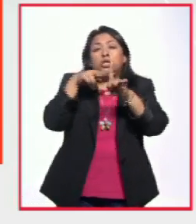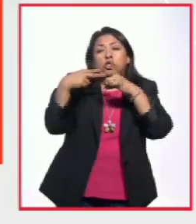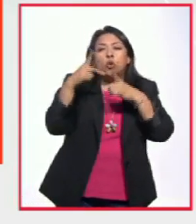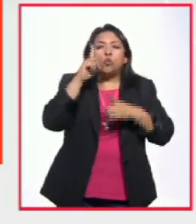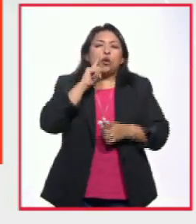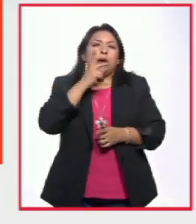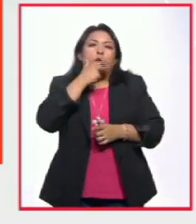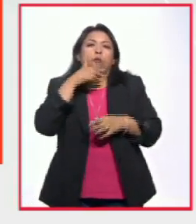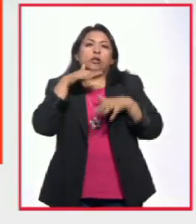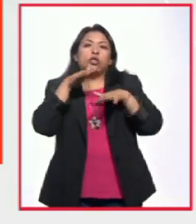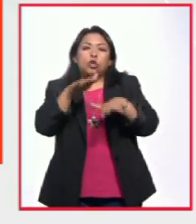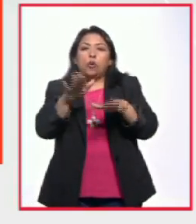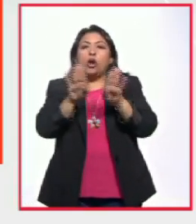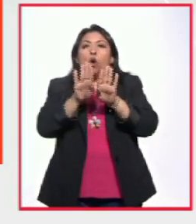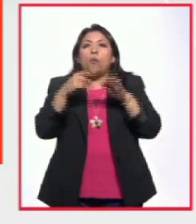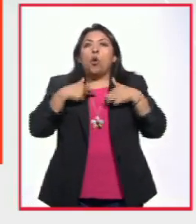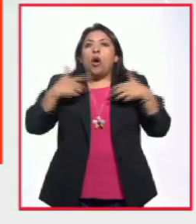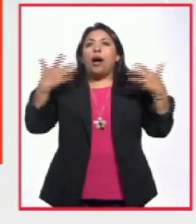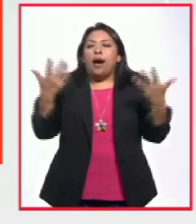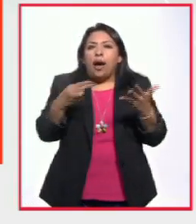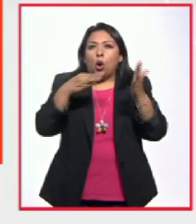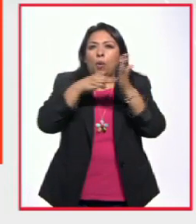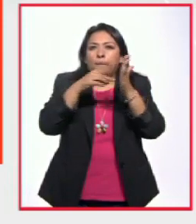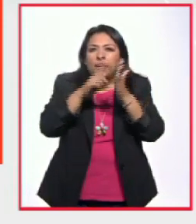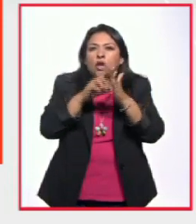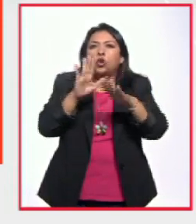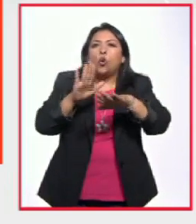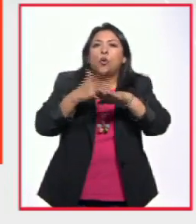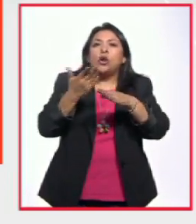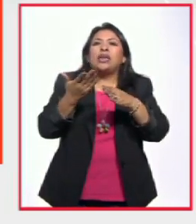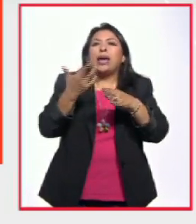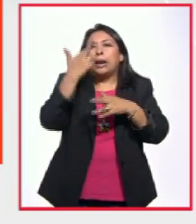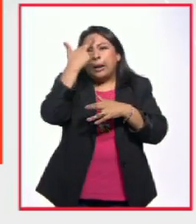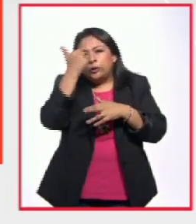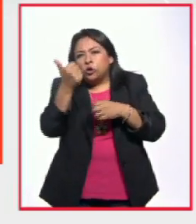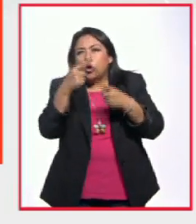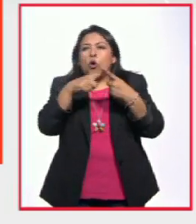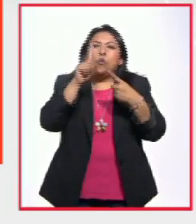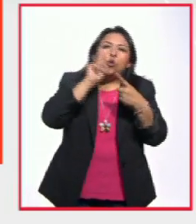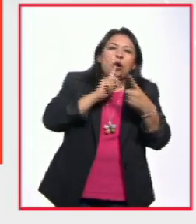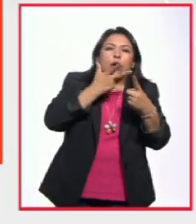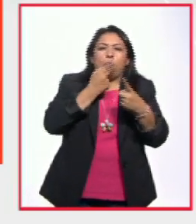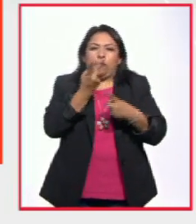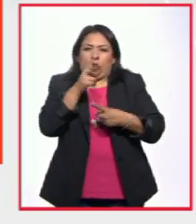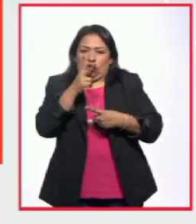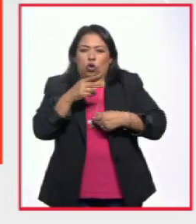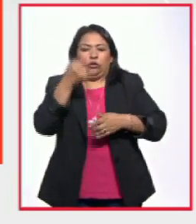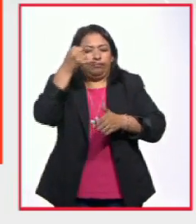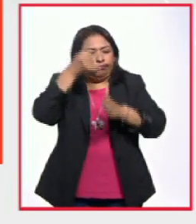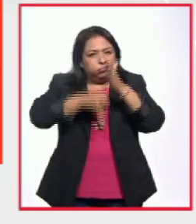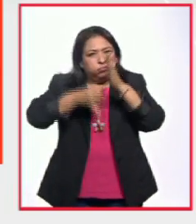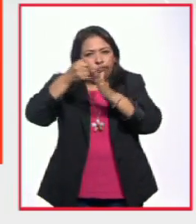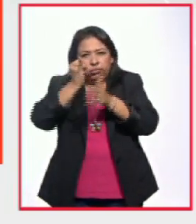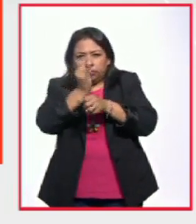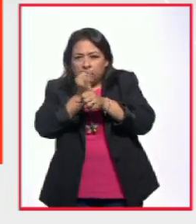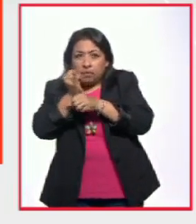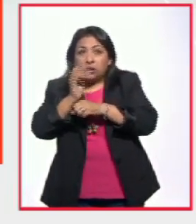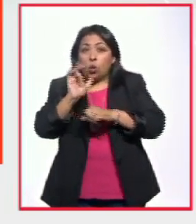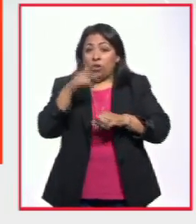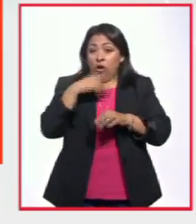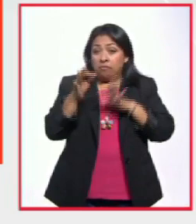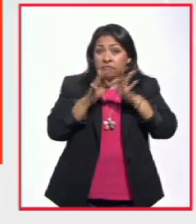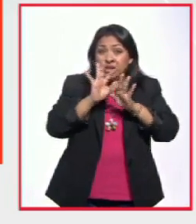de género en cuanto a los métodos, las causas que hay detrás, tanto en hombres y en mujeres. La consumación